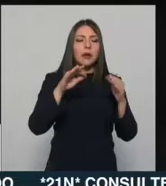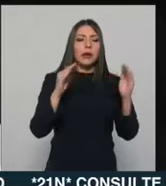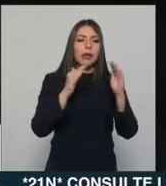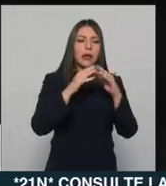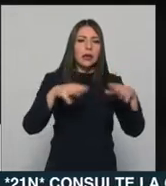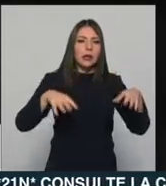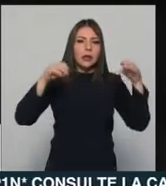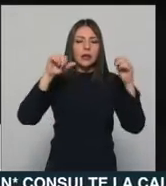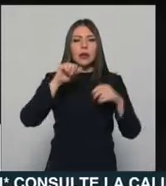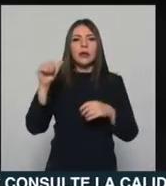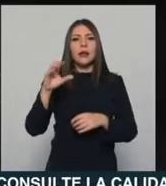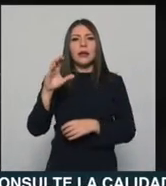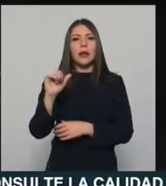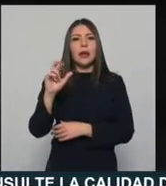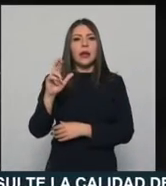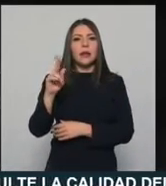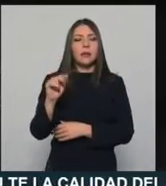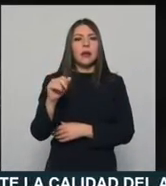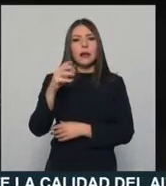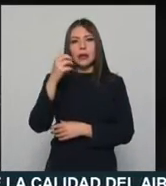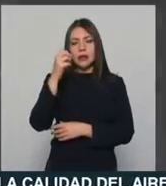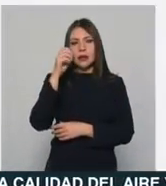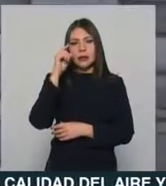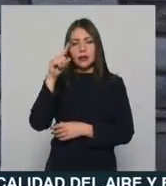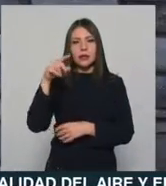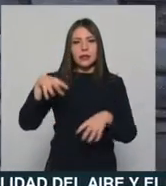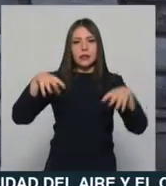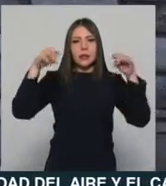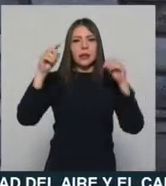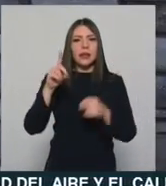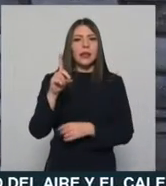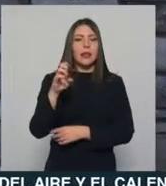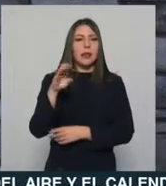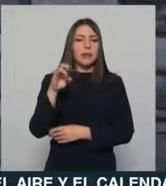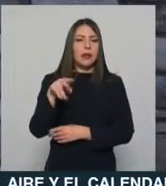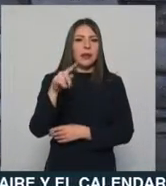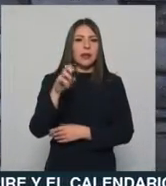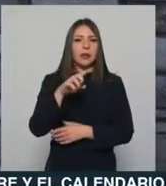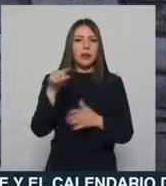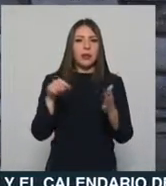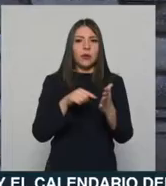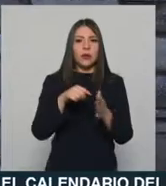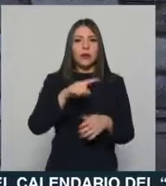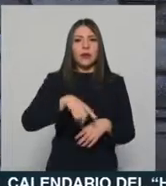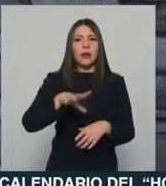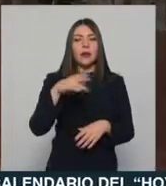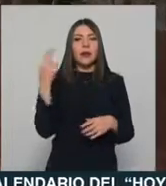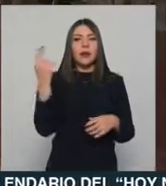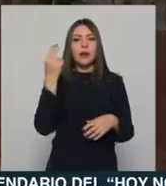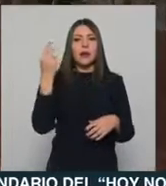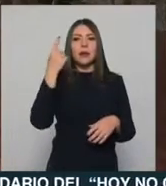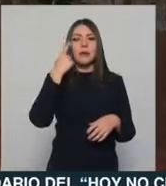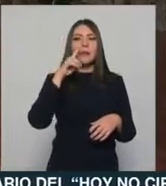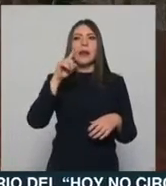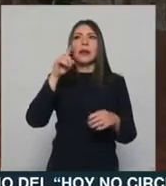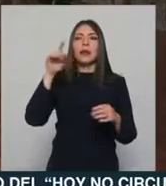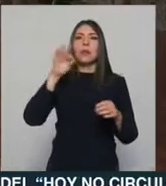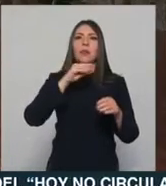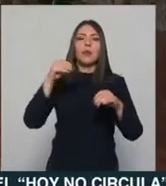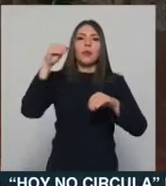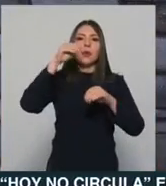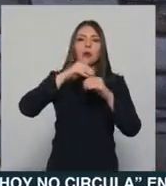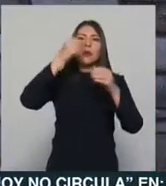la Carpa de Circo de Mente. Hemos estado en esos espacios porque la infraestructura que se necesita para colocar